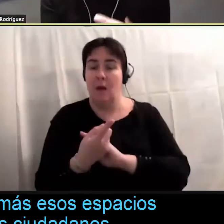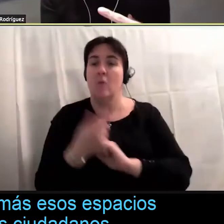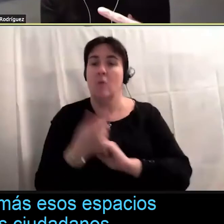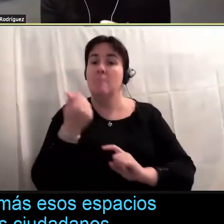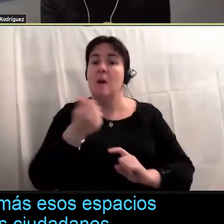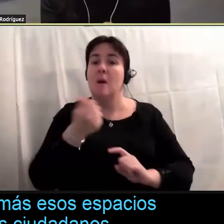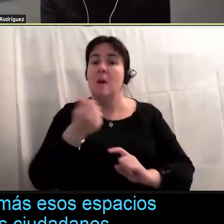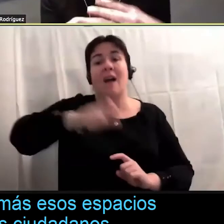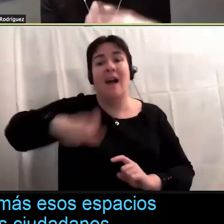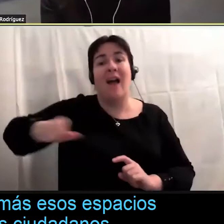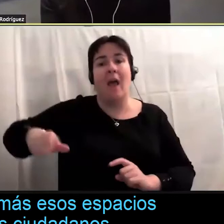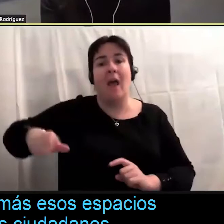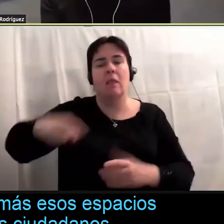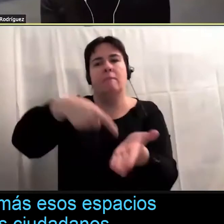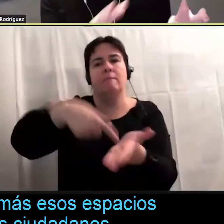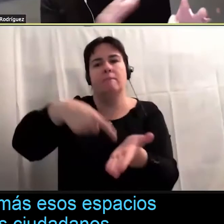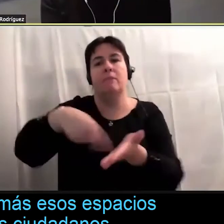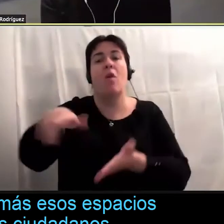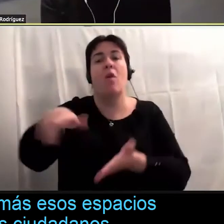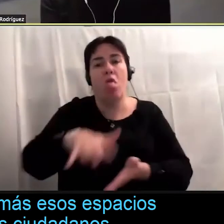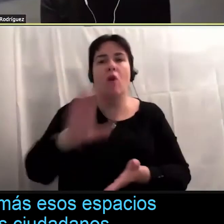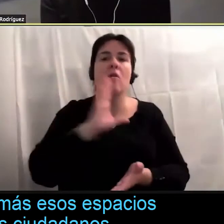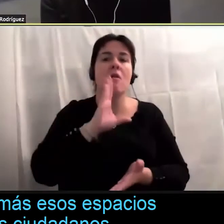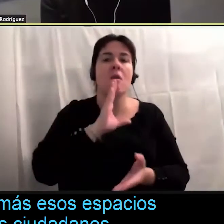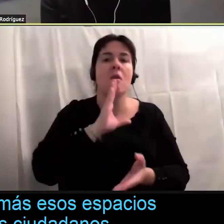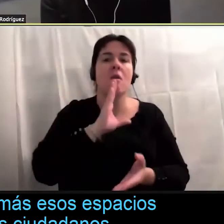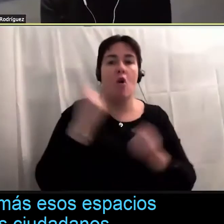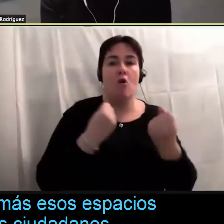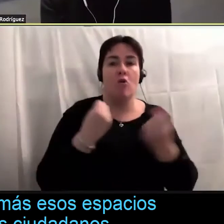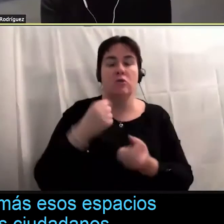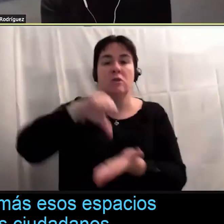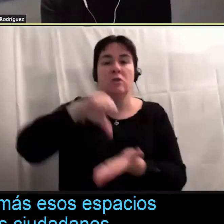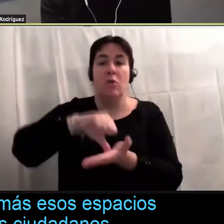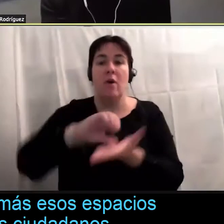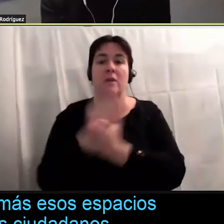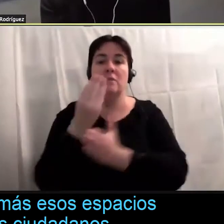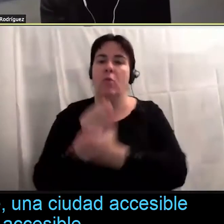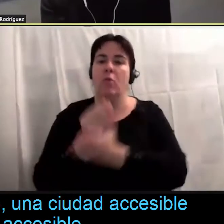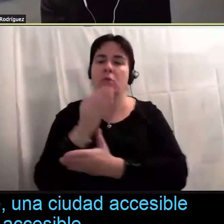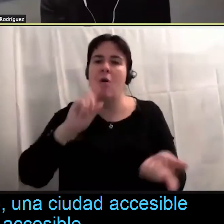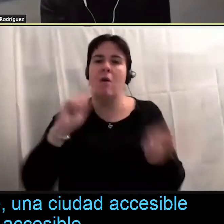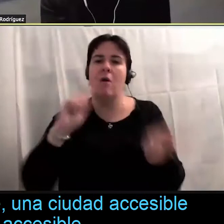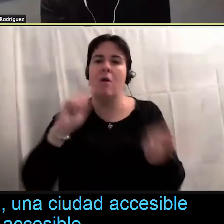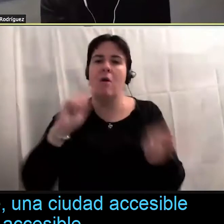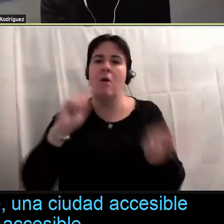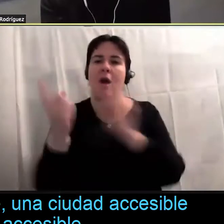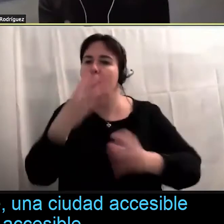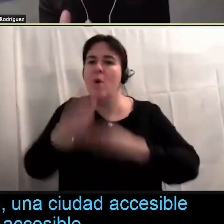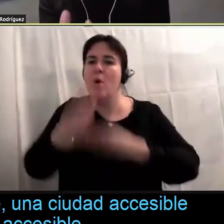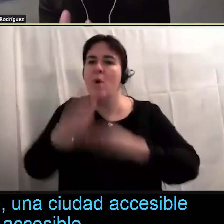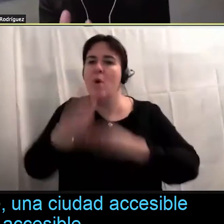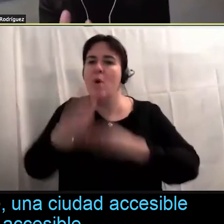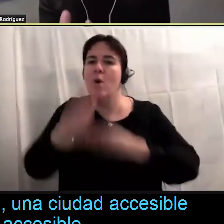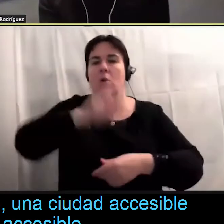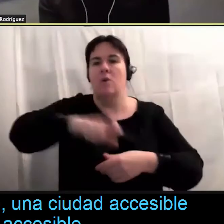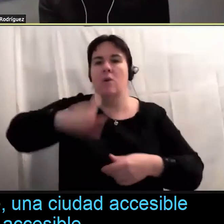esos espacios que eran para los coches y esas ciudades productivas sean para el buen uso de los ciudadanos. Y lo que nunca hay que olvidarse es